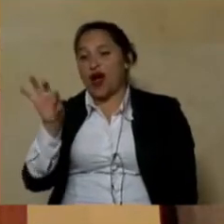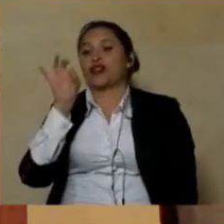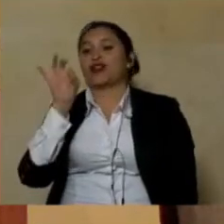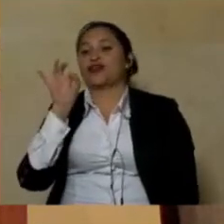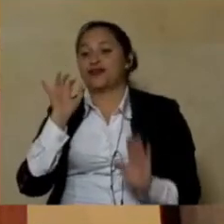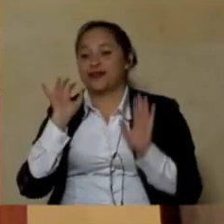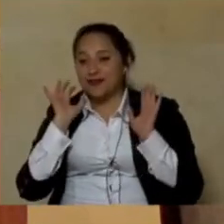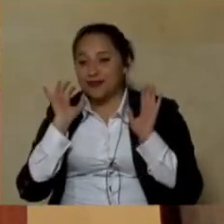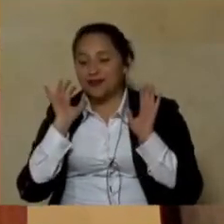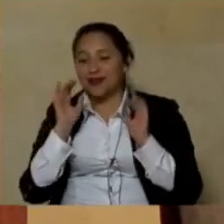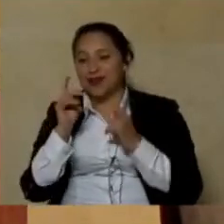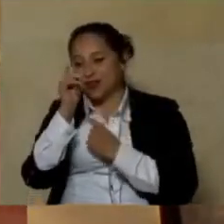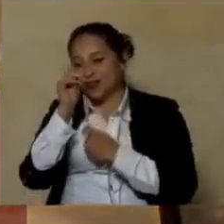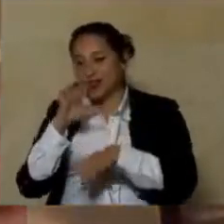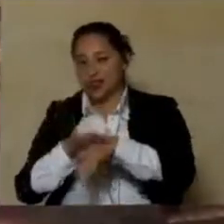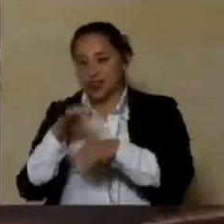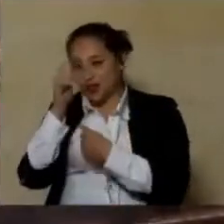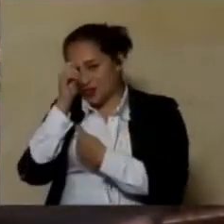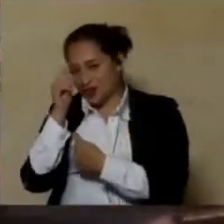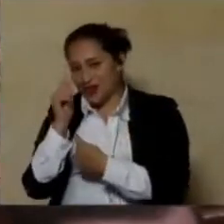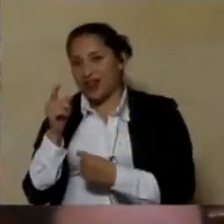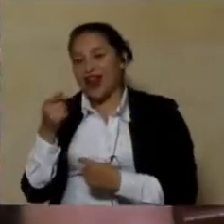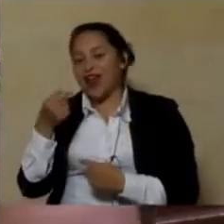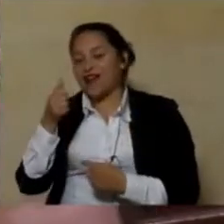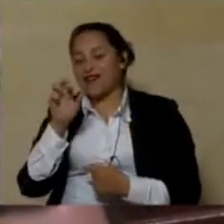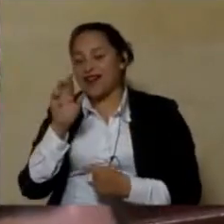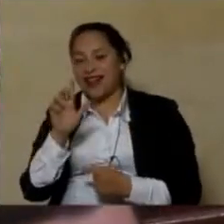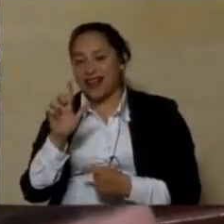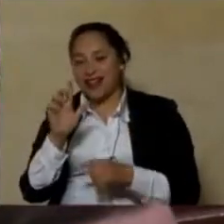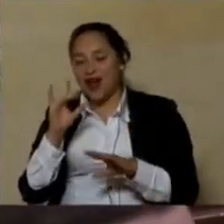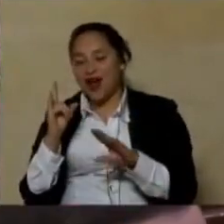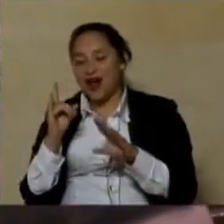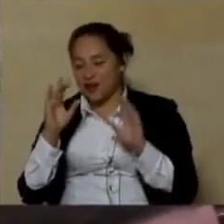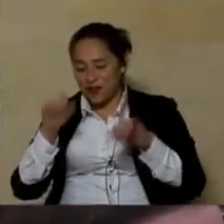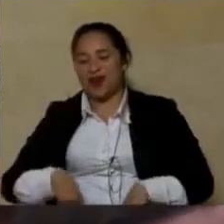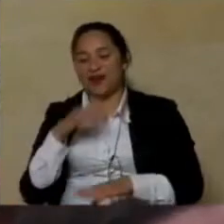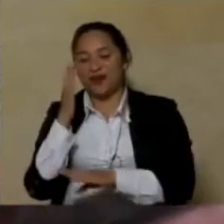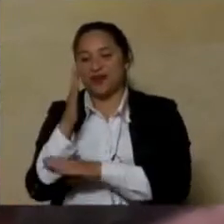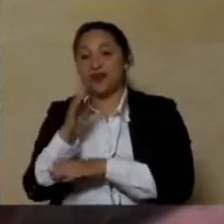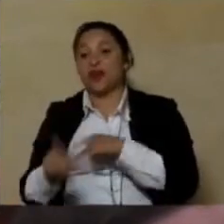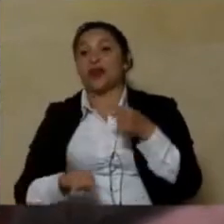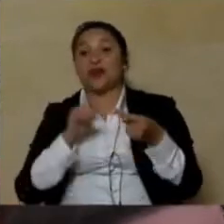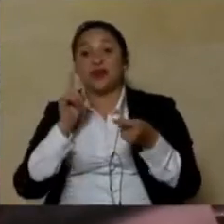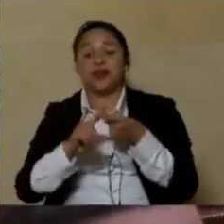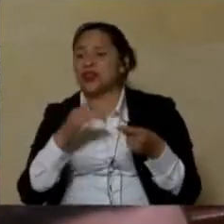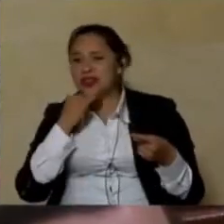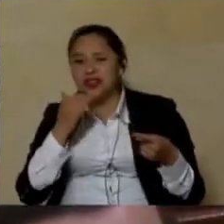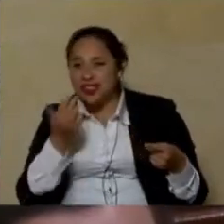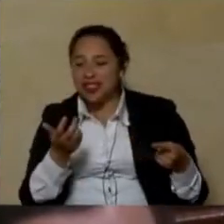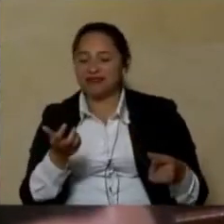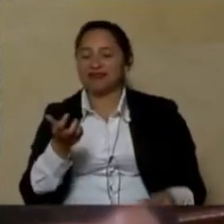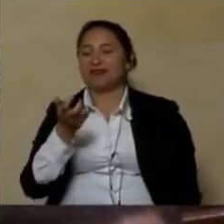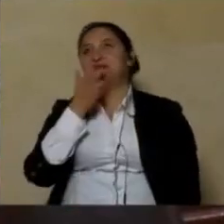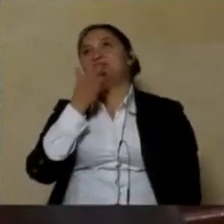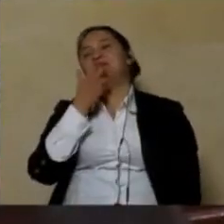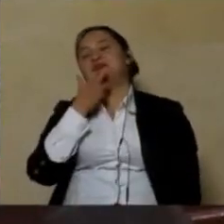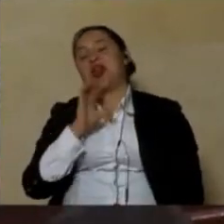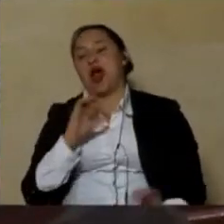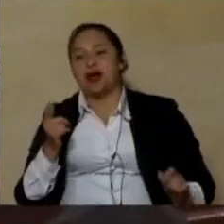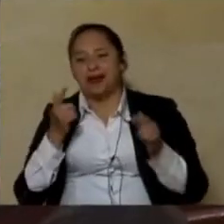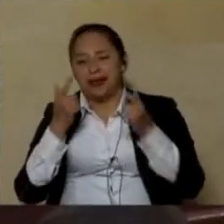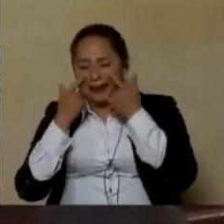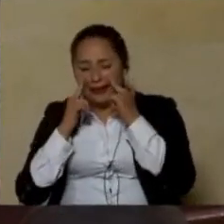sabe. Doctor Gabriel, tiene el uso de la palabra. Gracias, presidente. No, lo primero es que yo no sé si reír o llorar cuando escucho